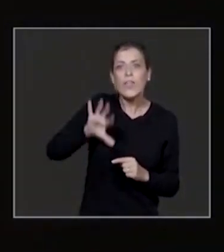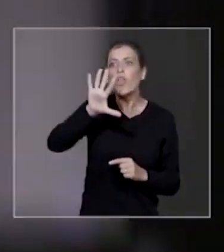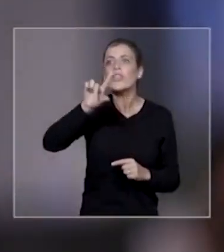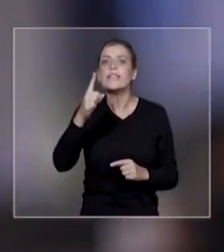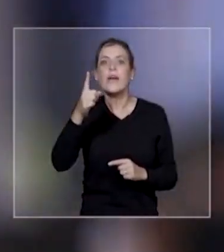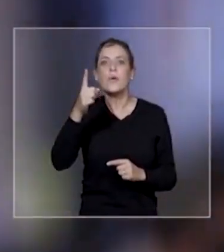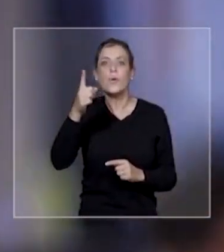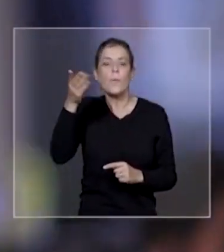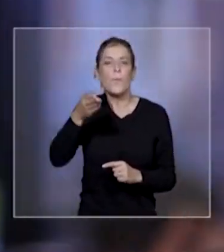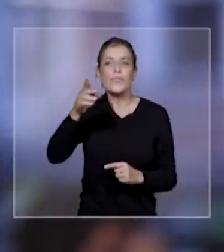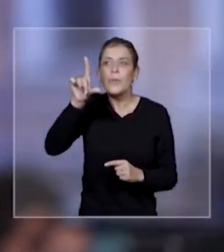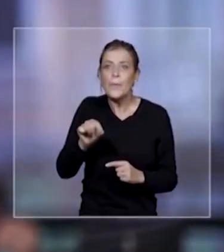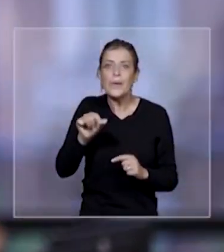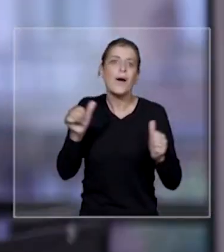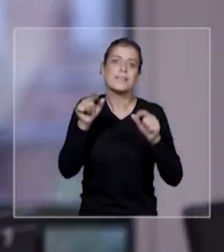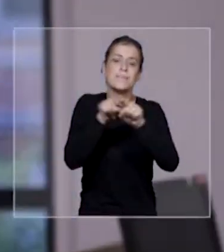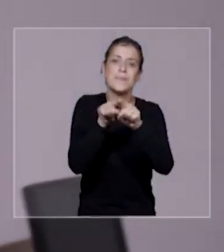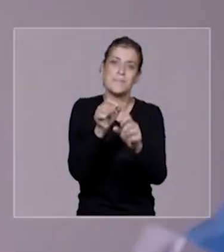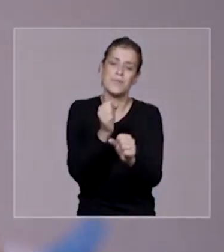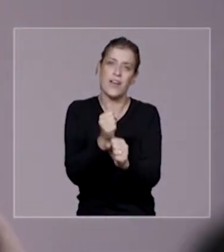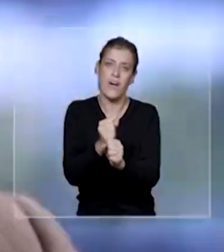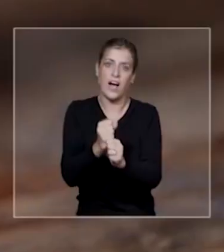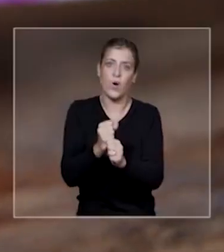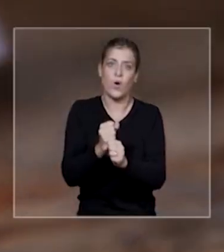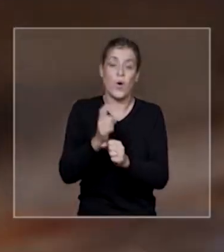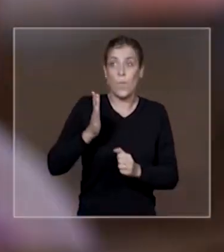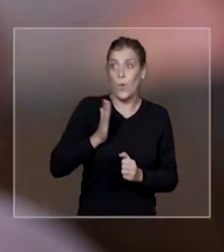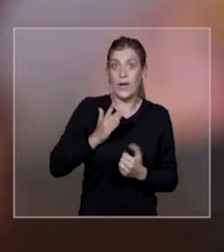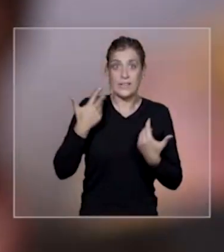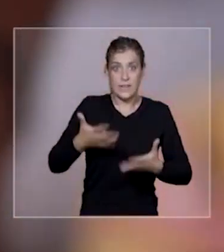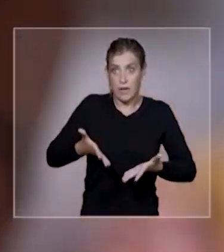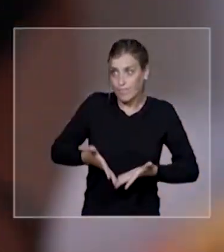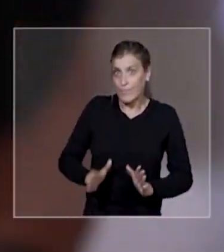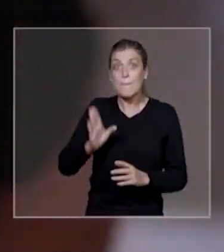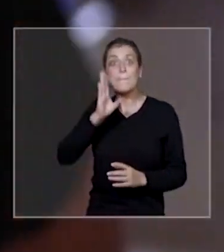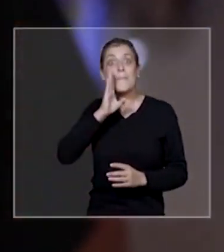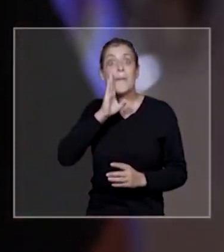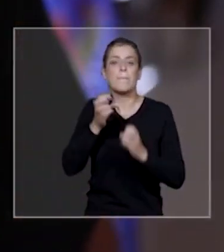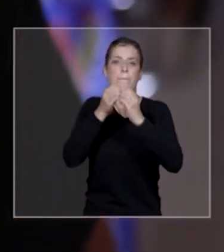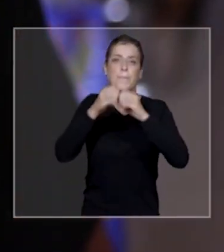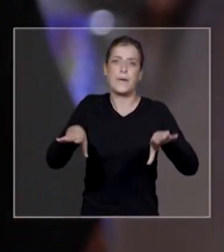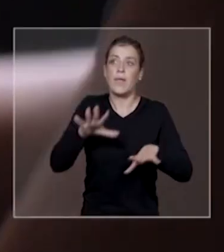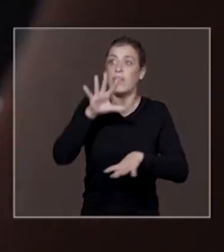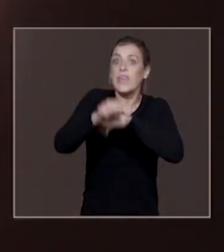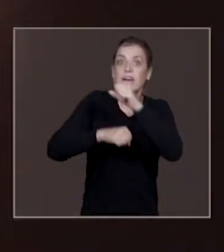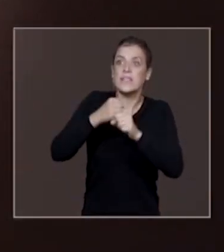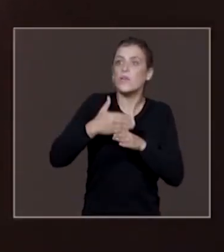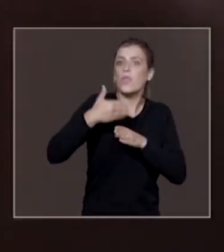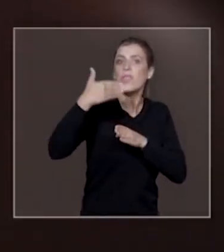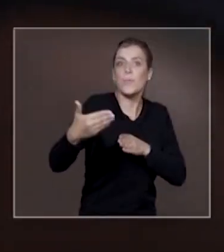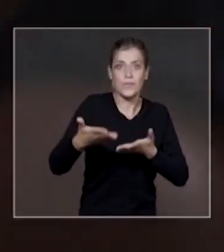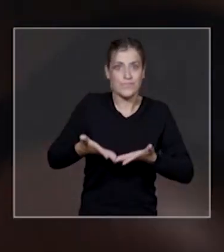31% menos que los hombres por desempeñar la misma tarea o el mismo cargo las madres están en mayor desventaja